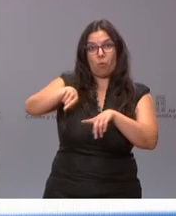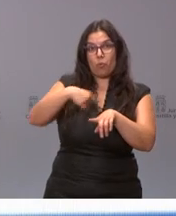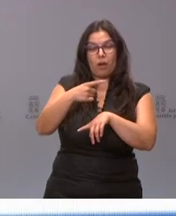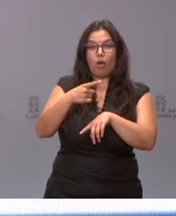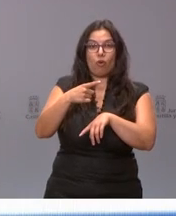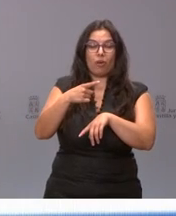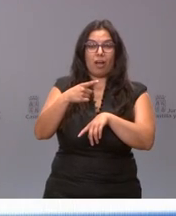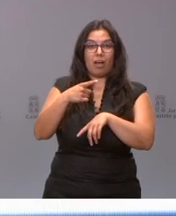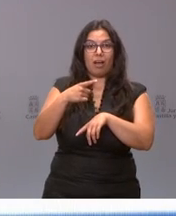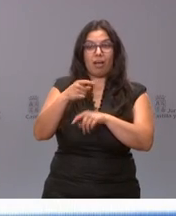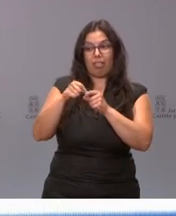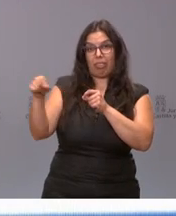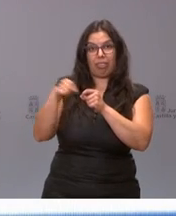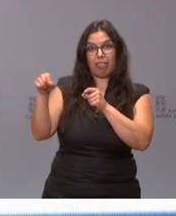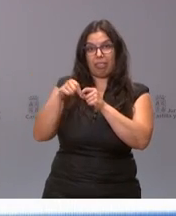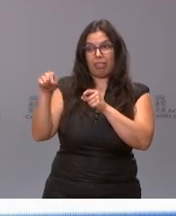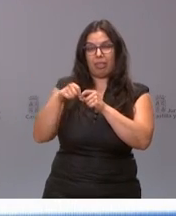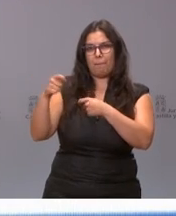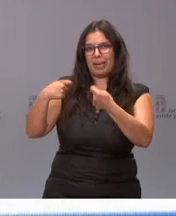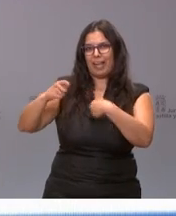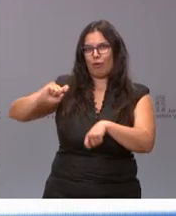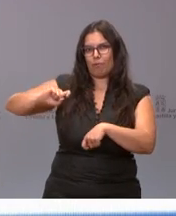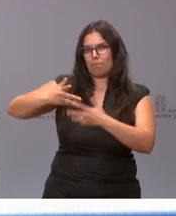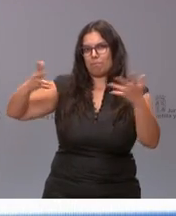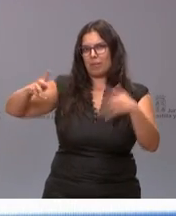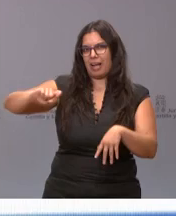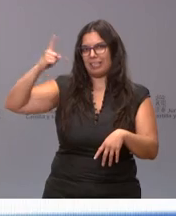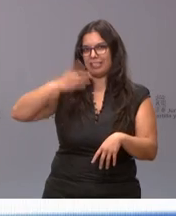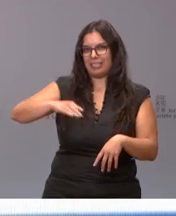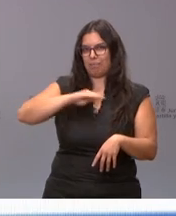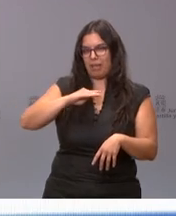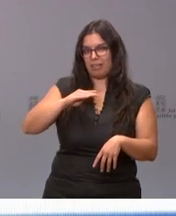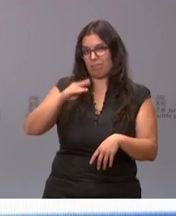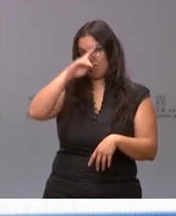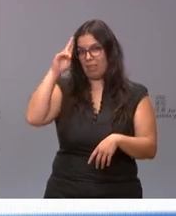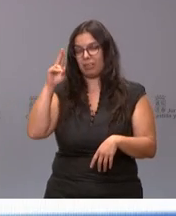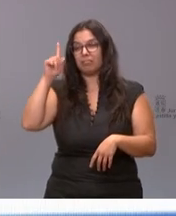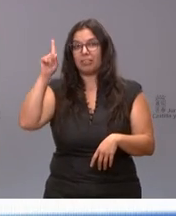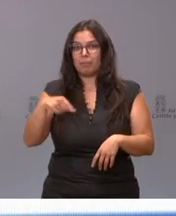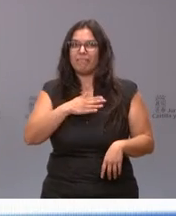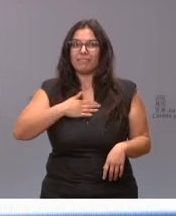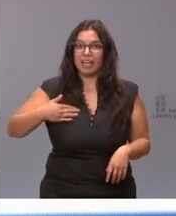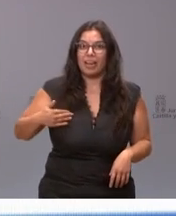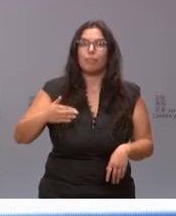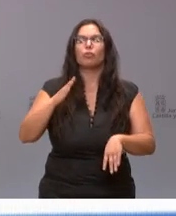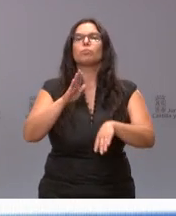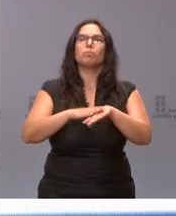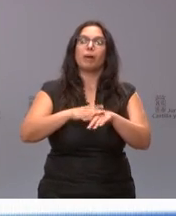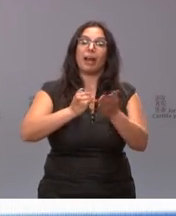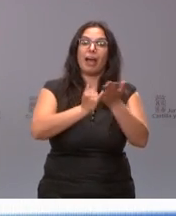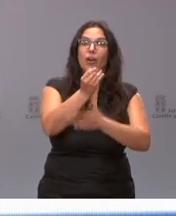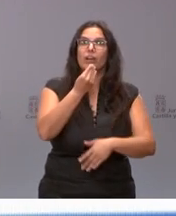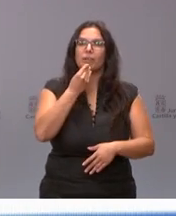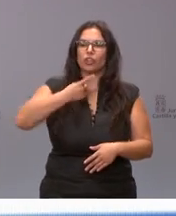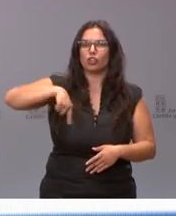mayor mercado de España, que pensamos también ser lugar clave dentro del corredor agroalimentario, que somos